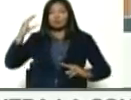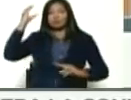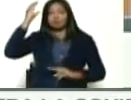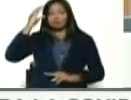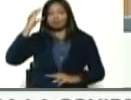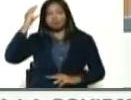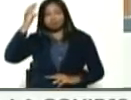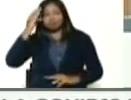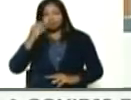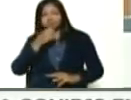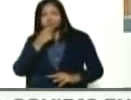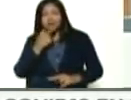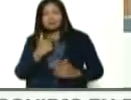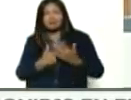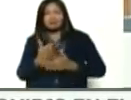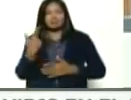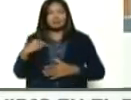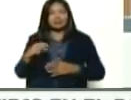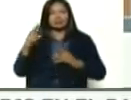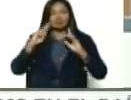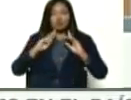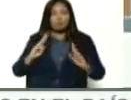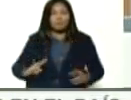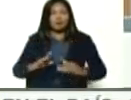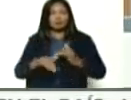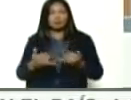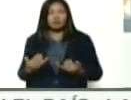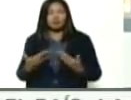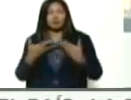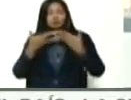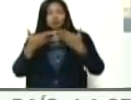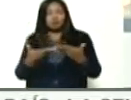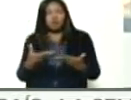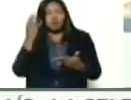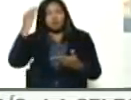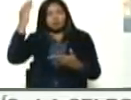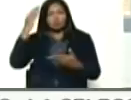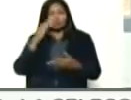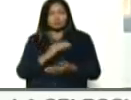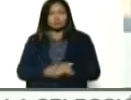la belleza más grande que tiene el ser humano que nos dio dios